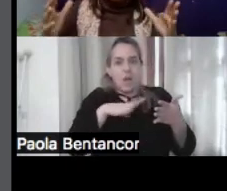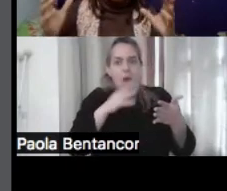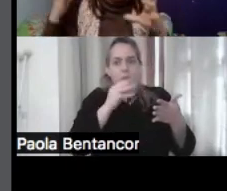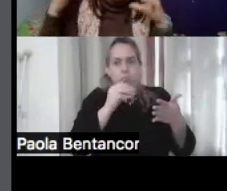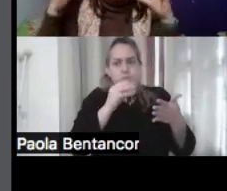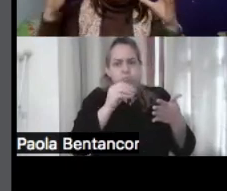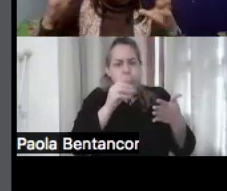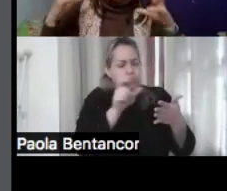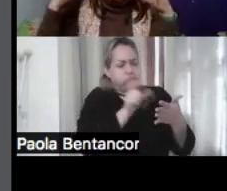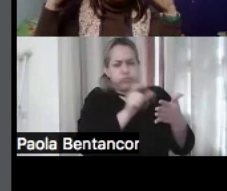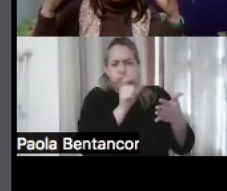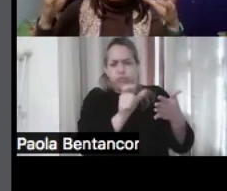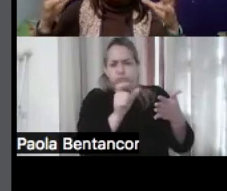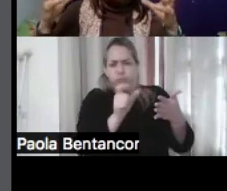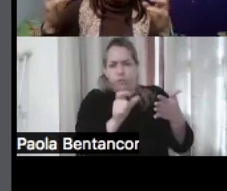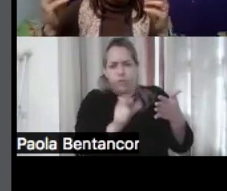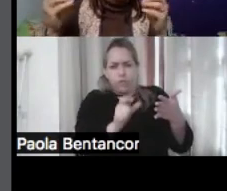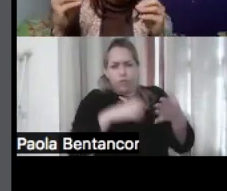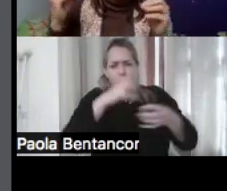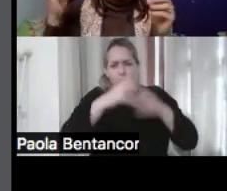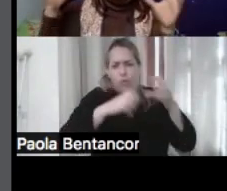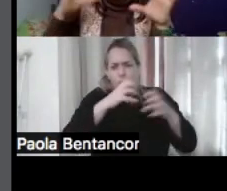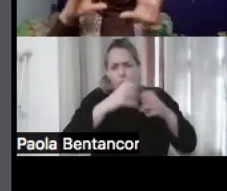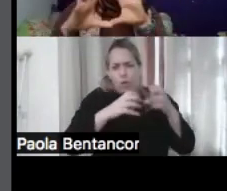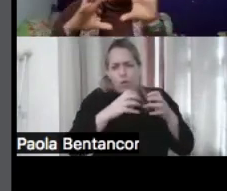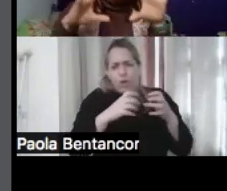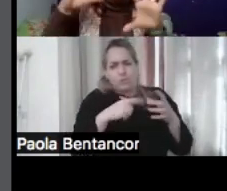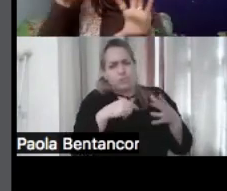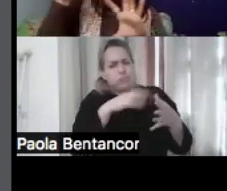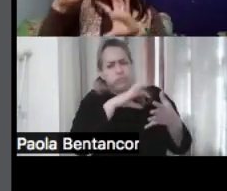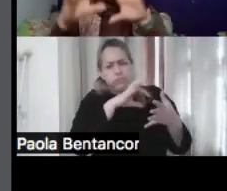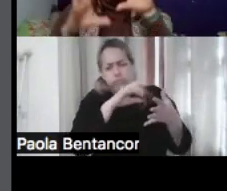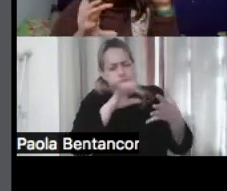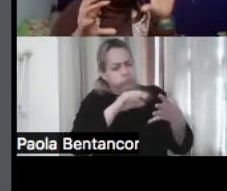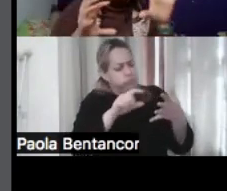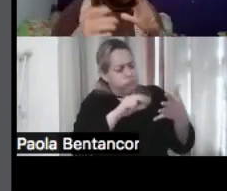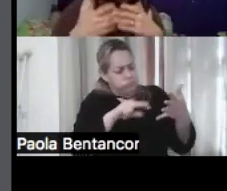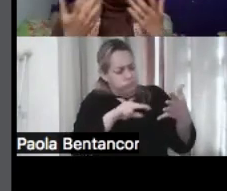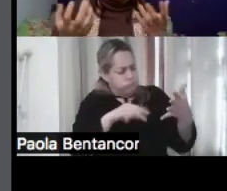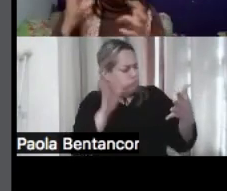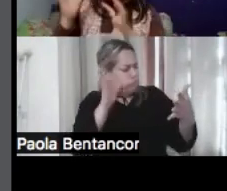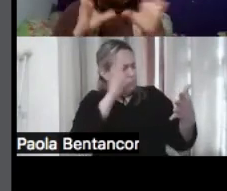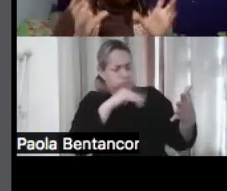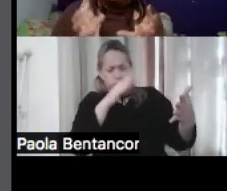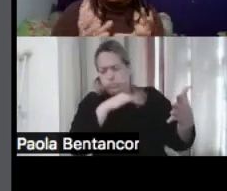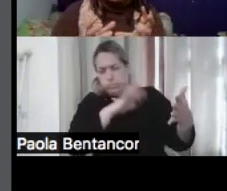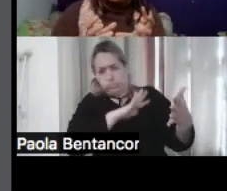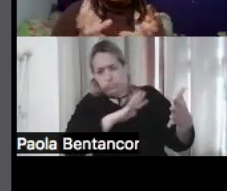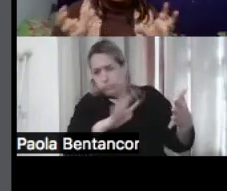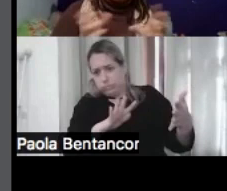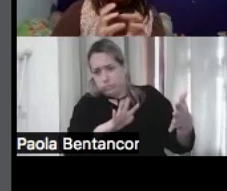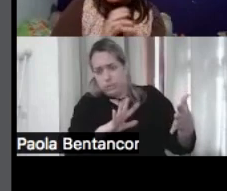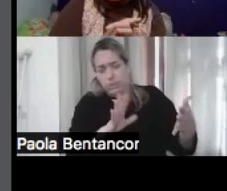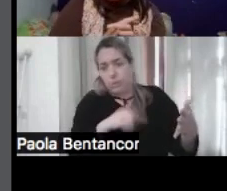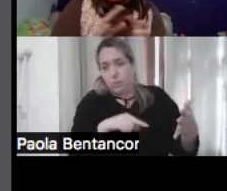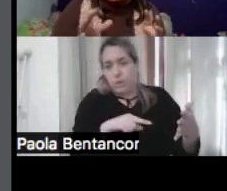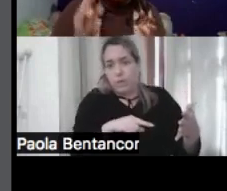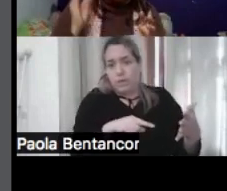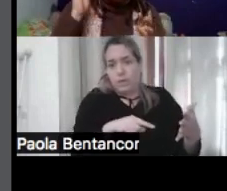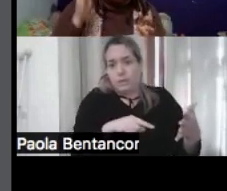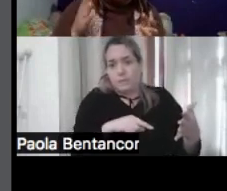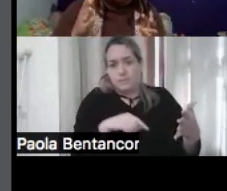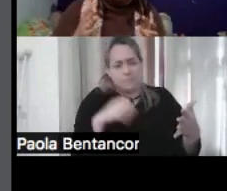de imágenes visuales, con un exceso de colores, demasiados estímulos, terminan perdiendo